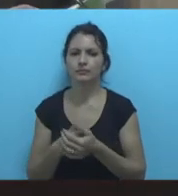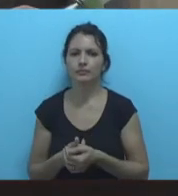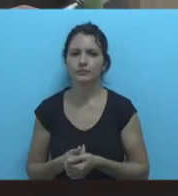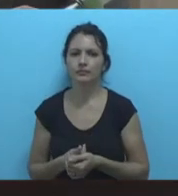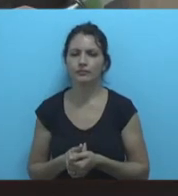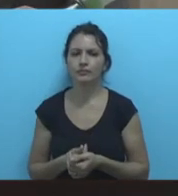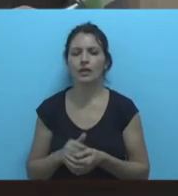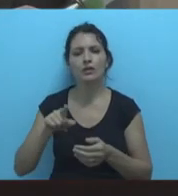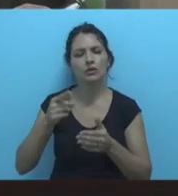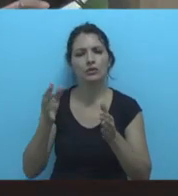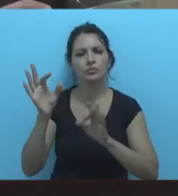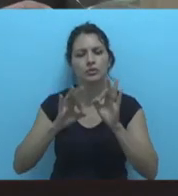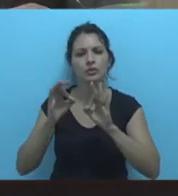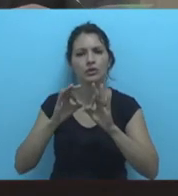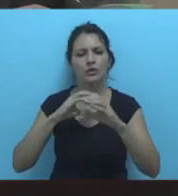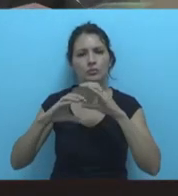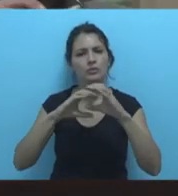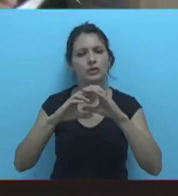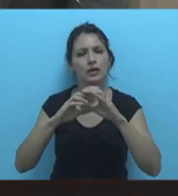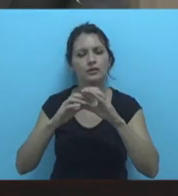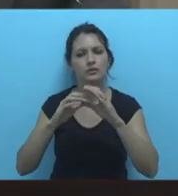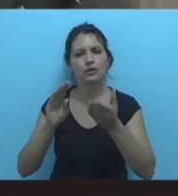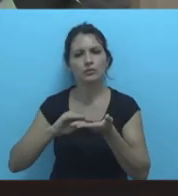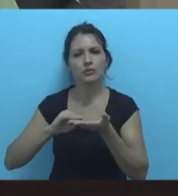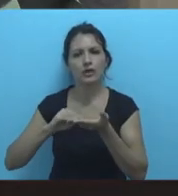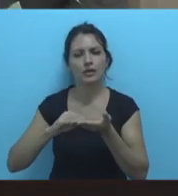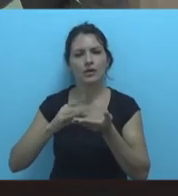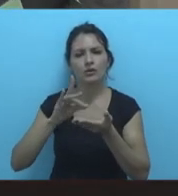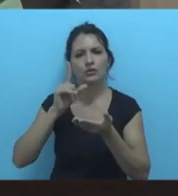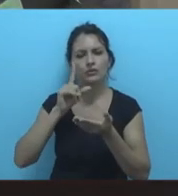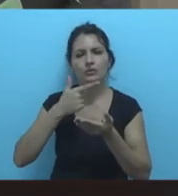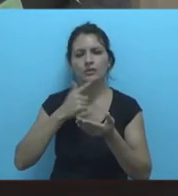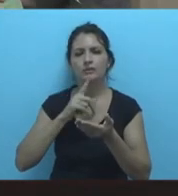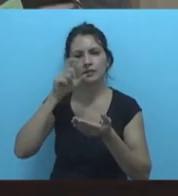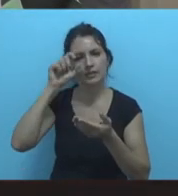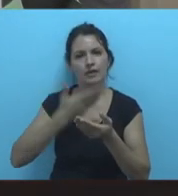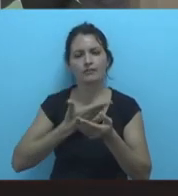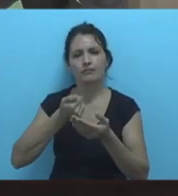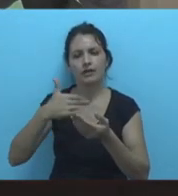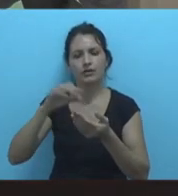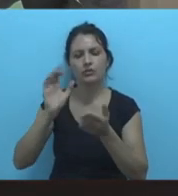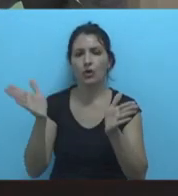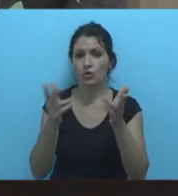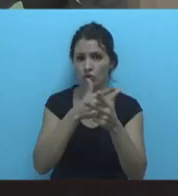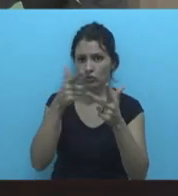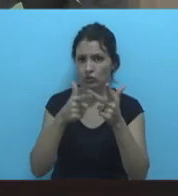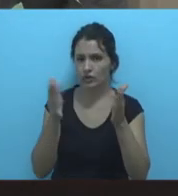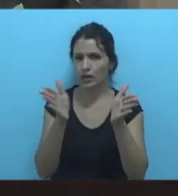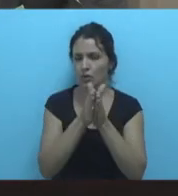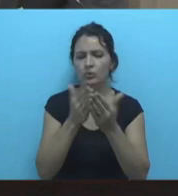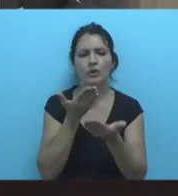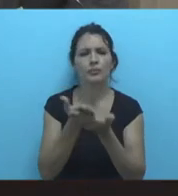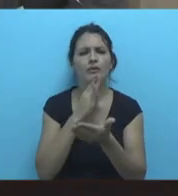y el proyecto de comunicación 41.738 de la diputada Di Stéfano, por el cual solicita informe en relación a la situación ambiental